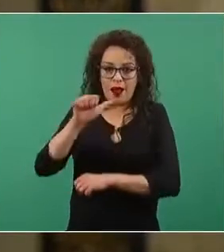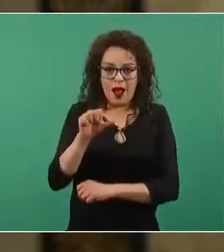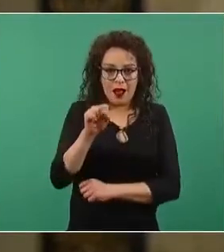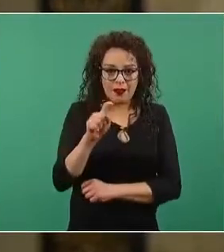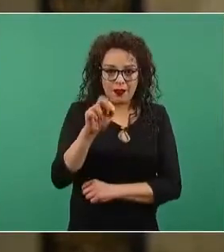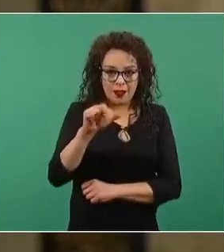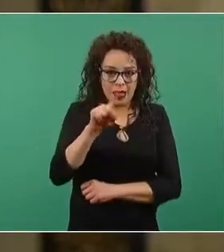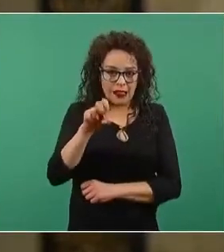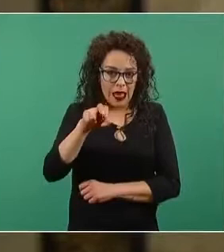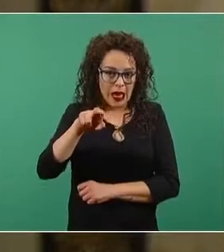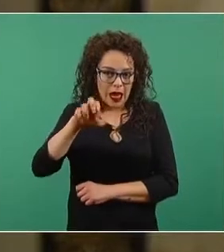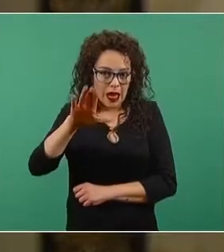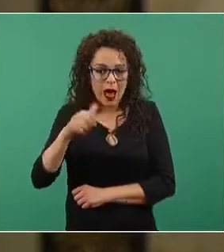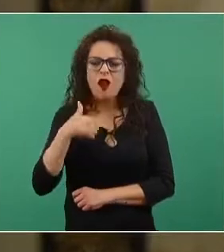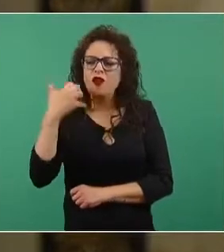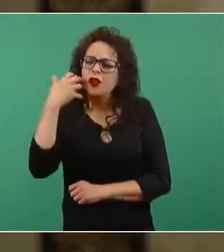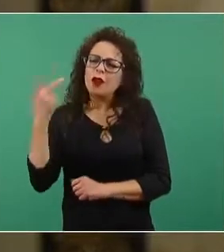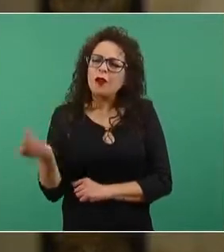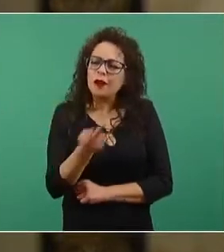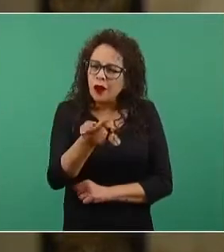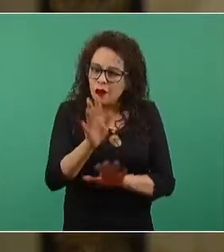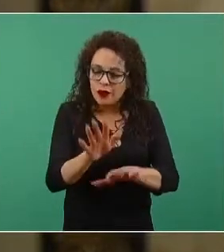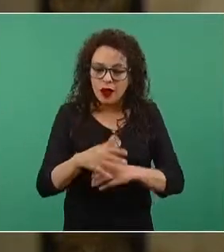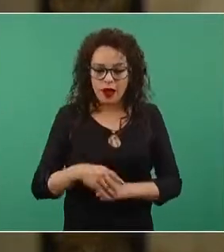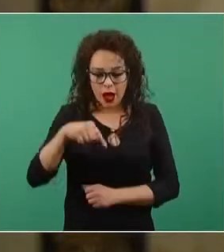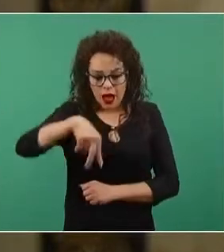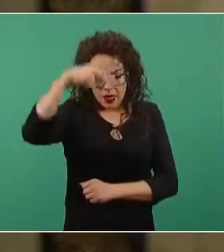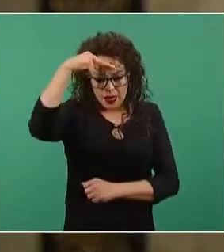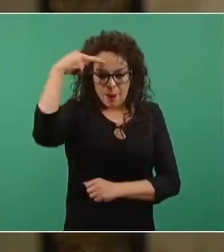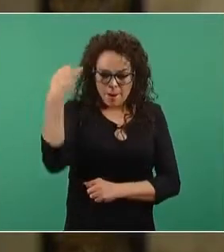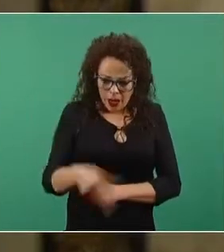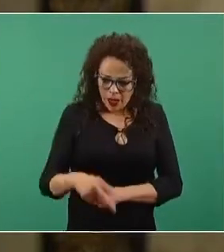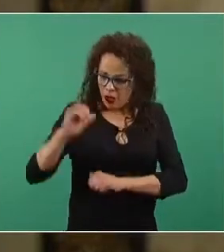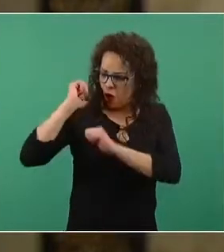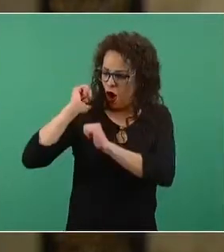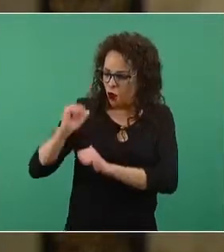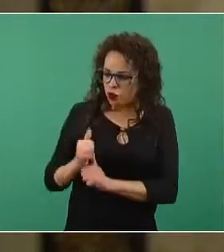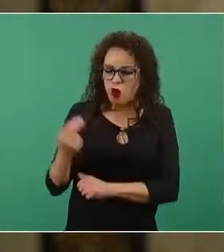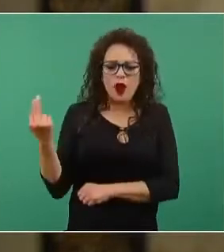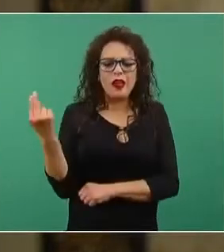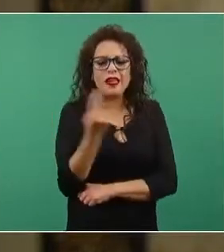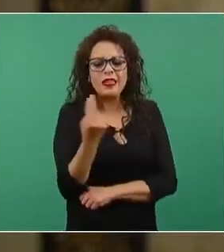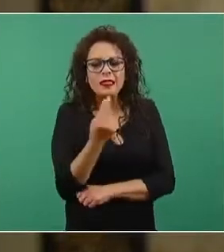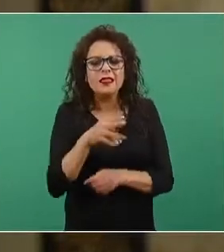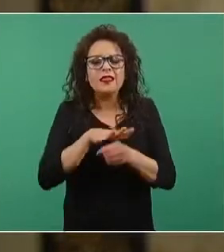¿qué necesita México? ¿Qué necesitan las autoridades de salud para poder